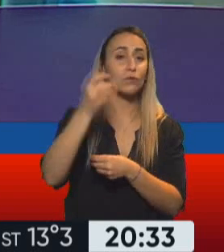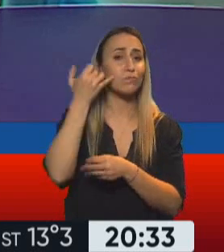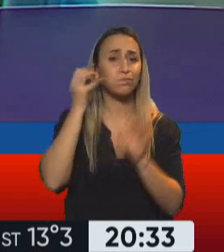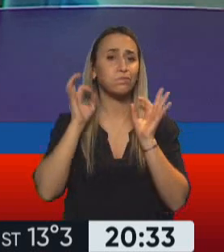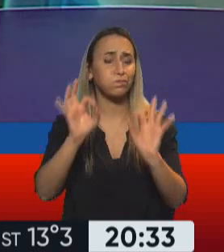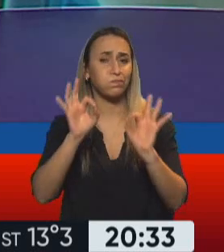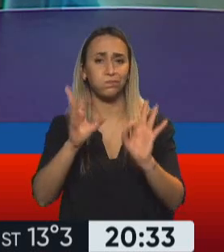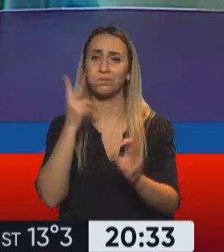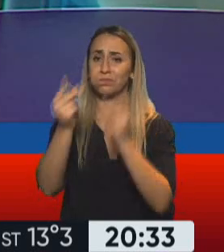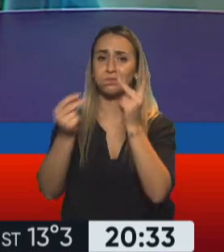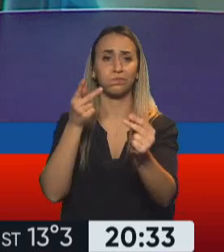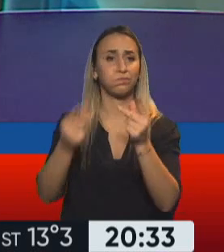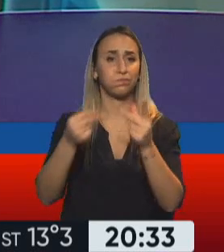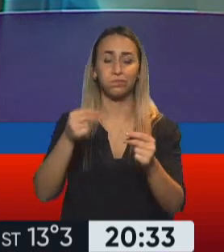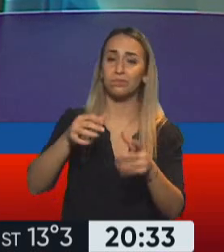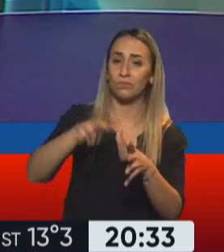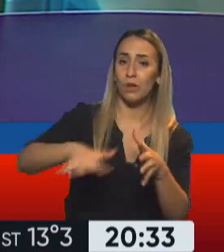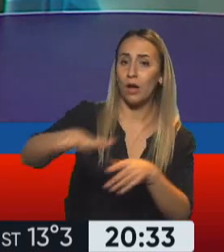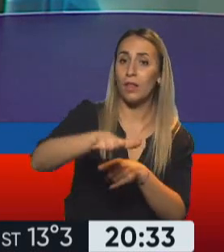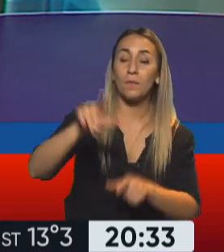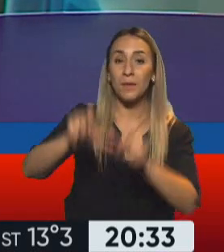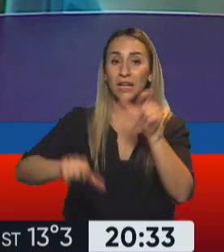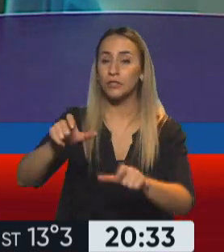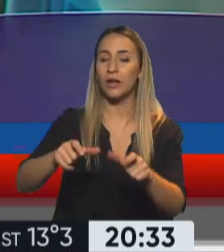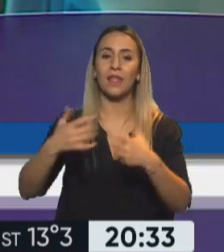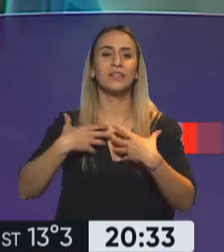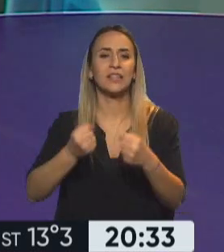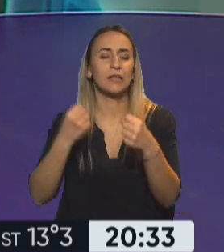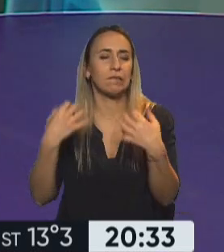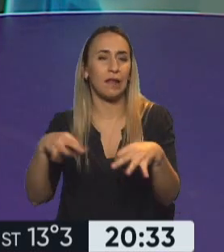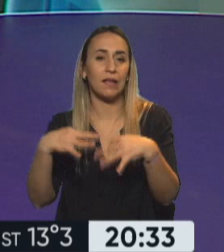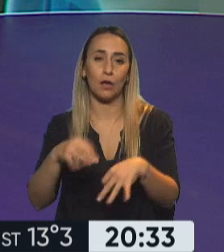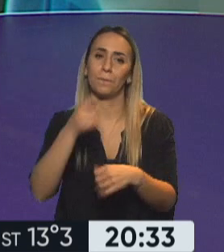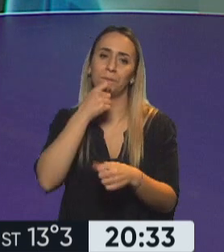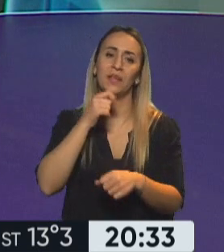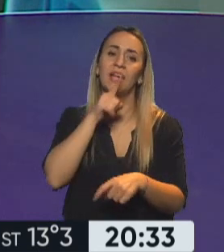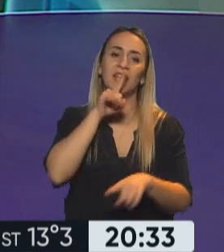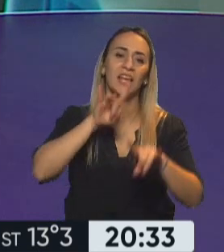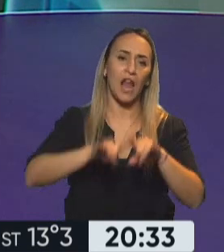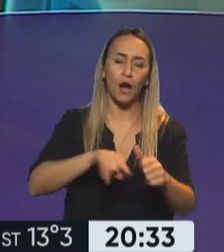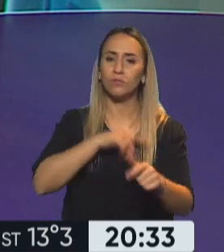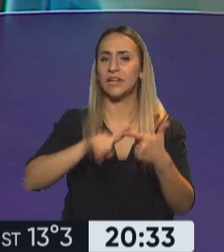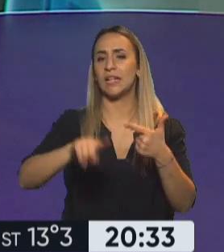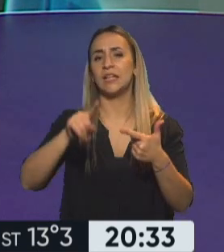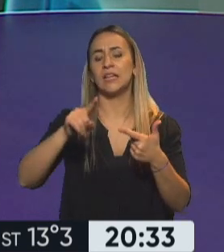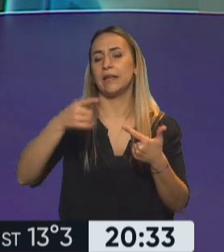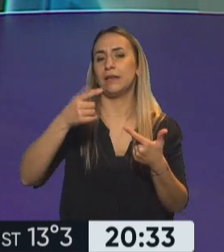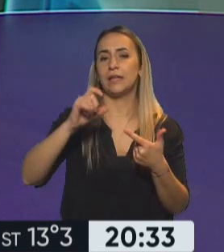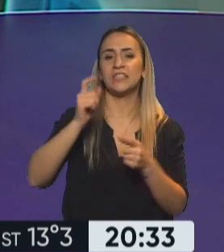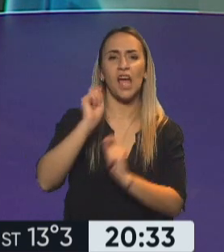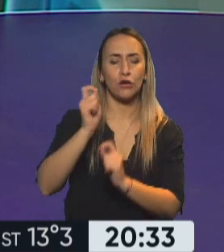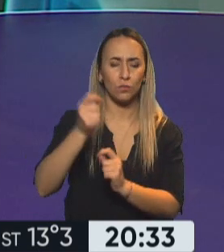de vacunar a las poblaciones de riesgo así tenemos trenque lauquen tenemos a él y que lo sacó muy bueno son